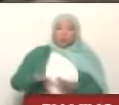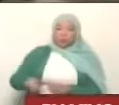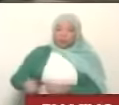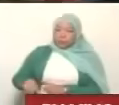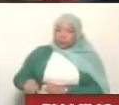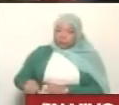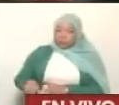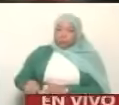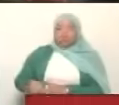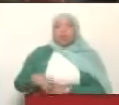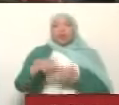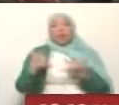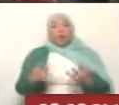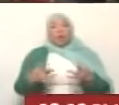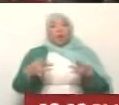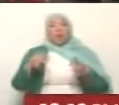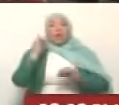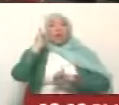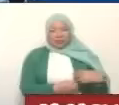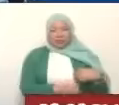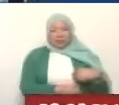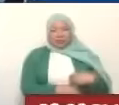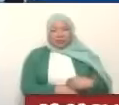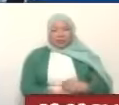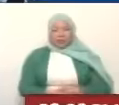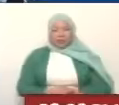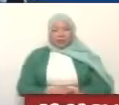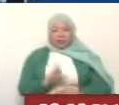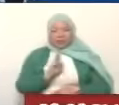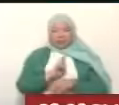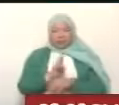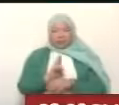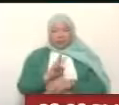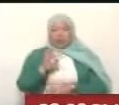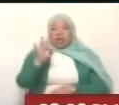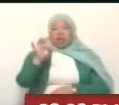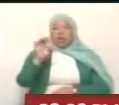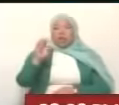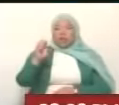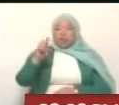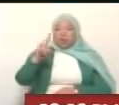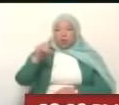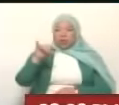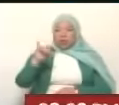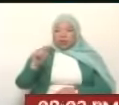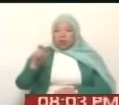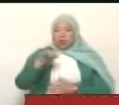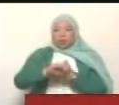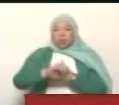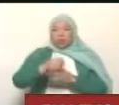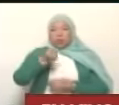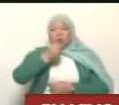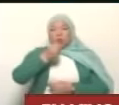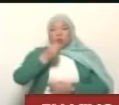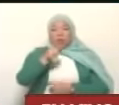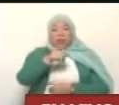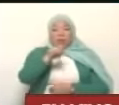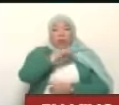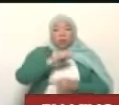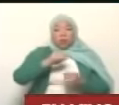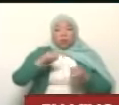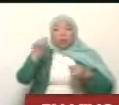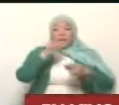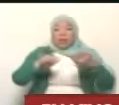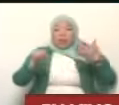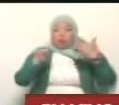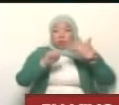hablar o conversar sobre las noticias internacionales. Bueno, Frei Morales, tienen el Twitter, por favor, de Frei Morales, que es un corresponsal de Telesur, publica lo